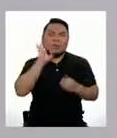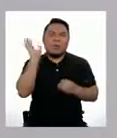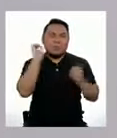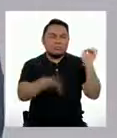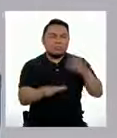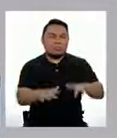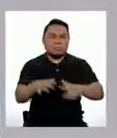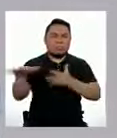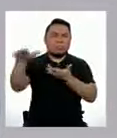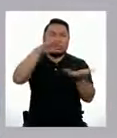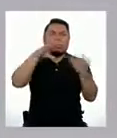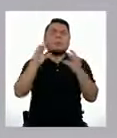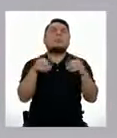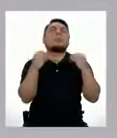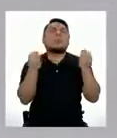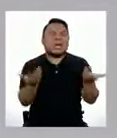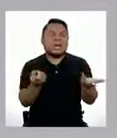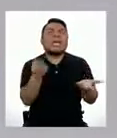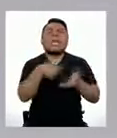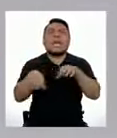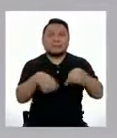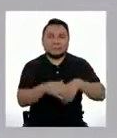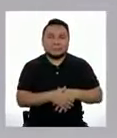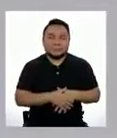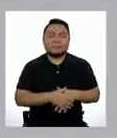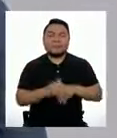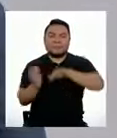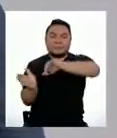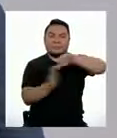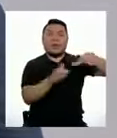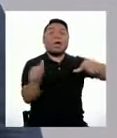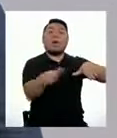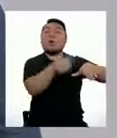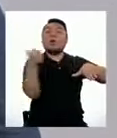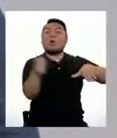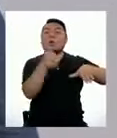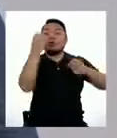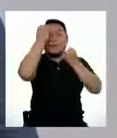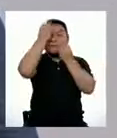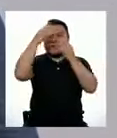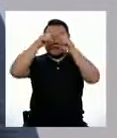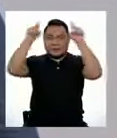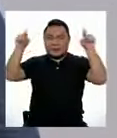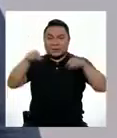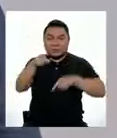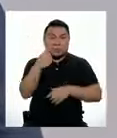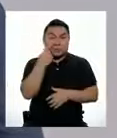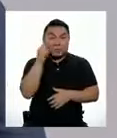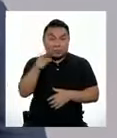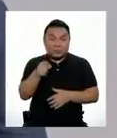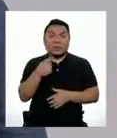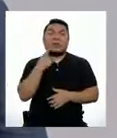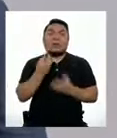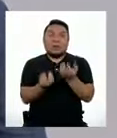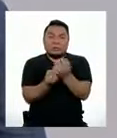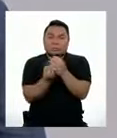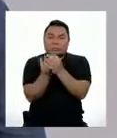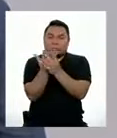de contaminación. Continuemos analizando otros gráficos. ¿Has escuchado alguna vez sobre los gases de efecto